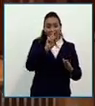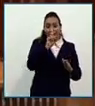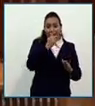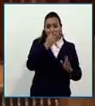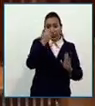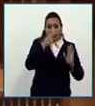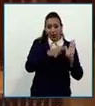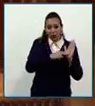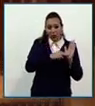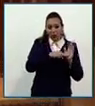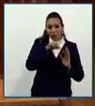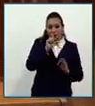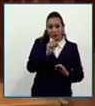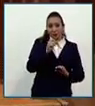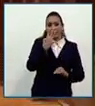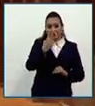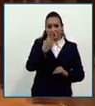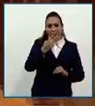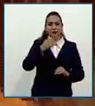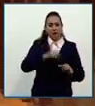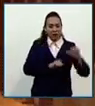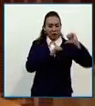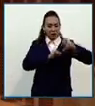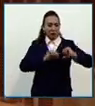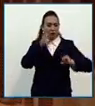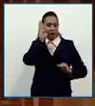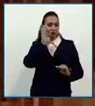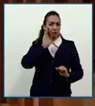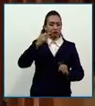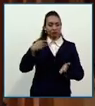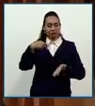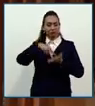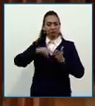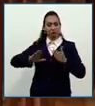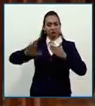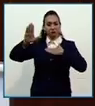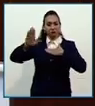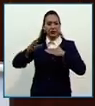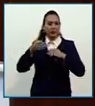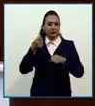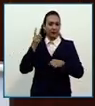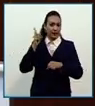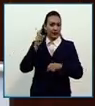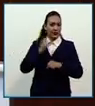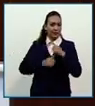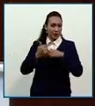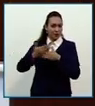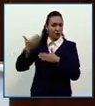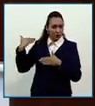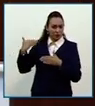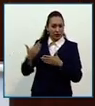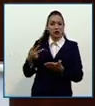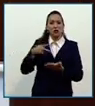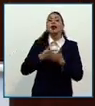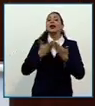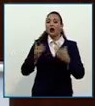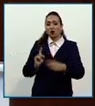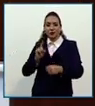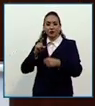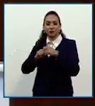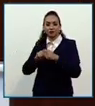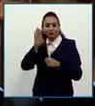de 2023. Rindiendo protesta ante el Senado en diciembre del año pasado e integrándose al Pleno del Máximo